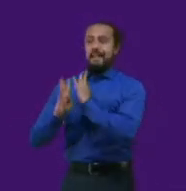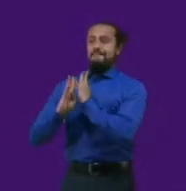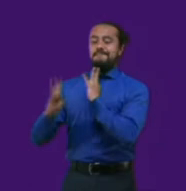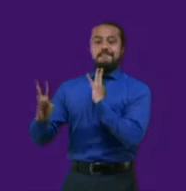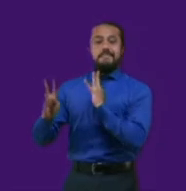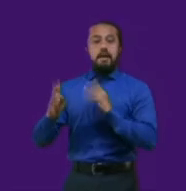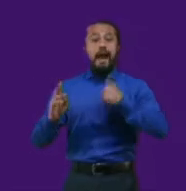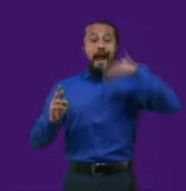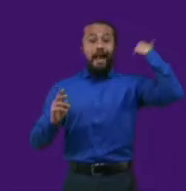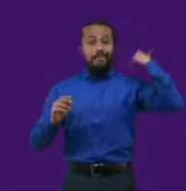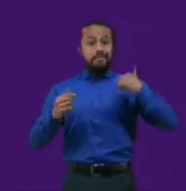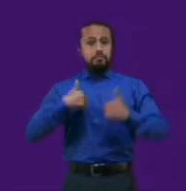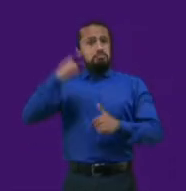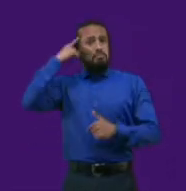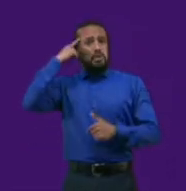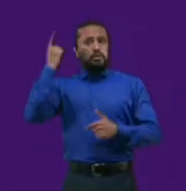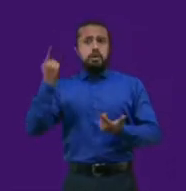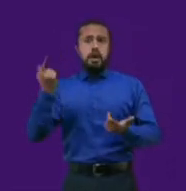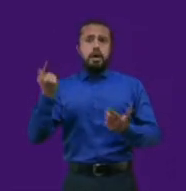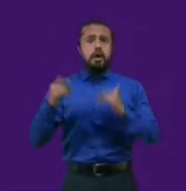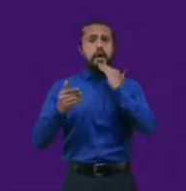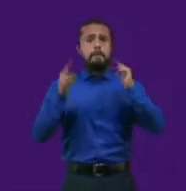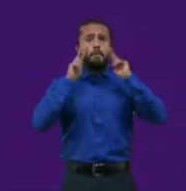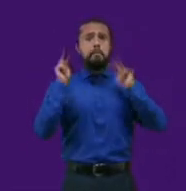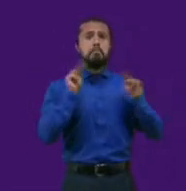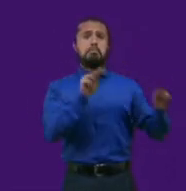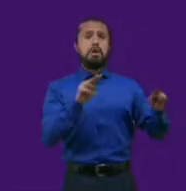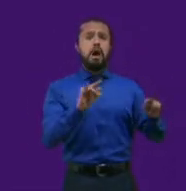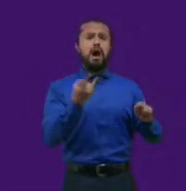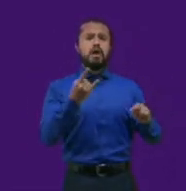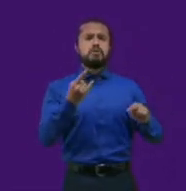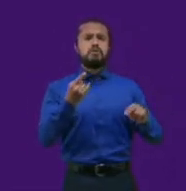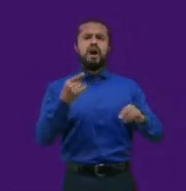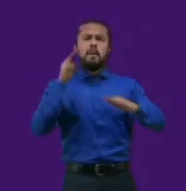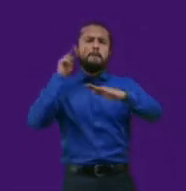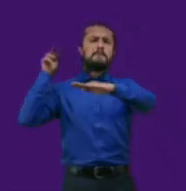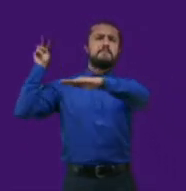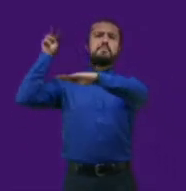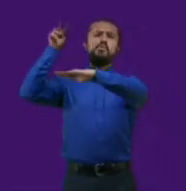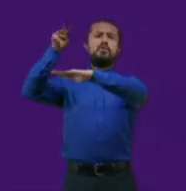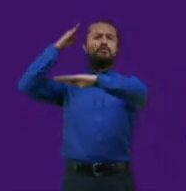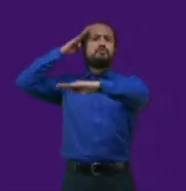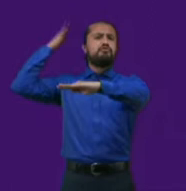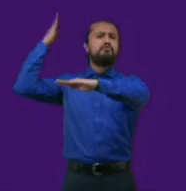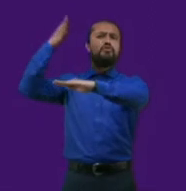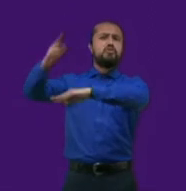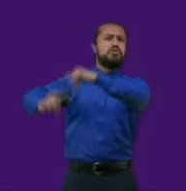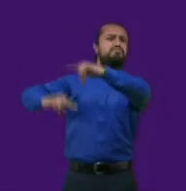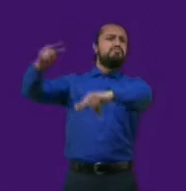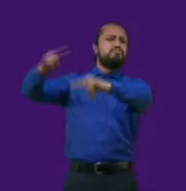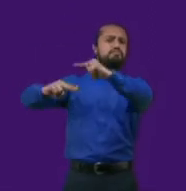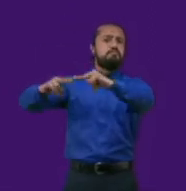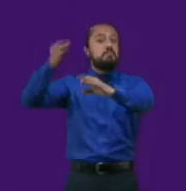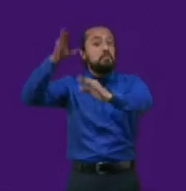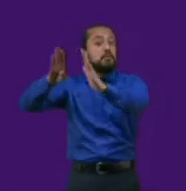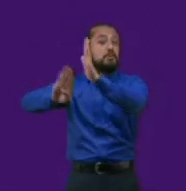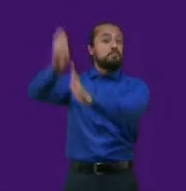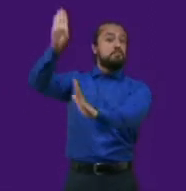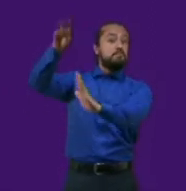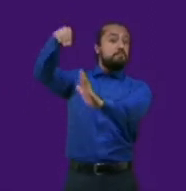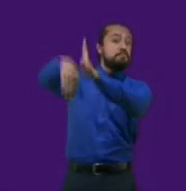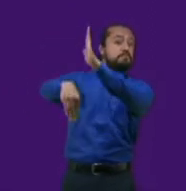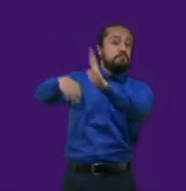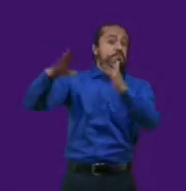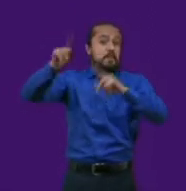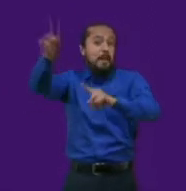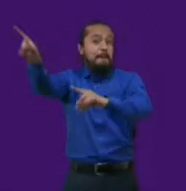siquiera, pues, visualiza a dónde puede llegar. Uno tiene en mente una solución que quiere